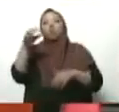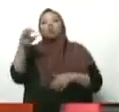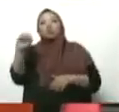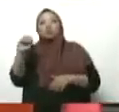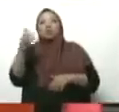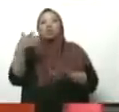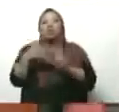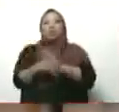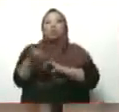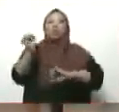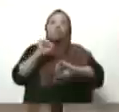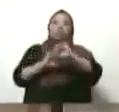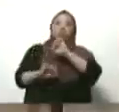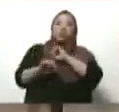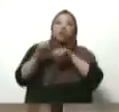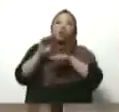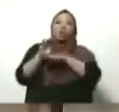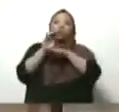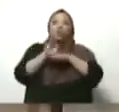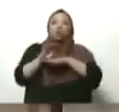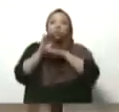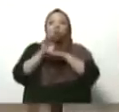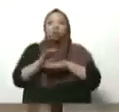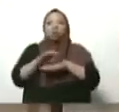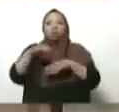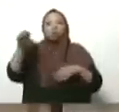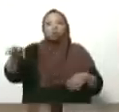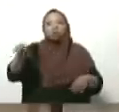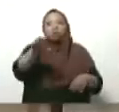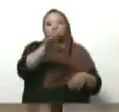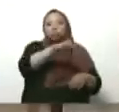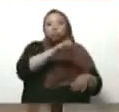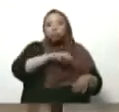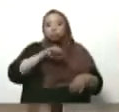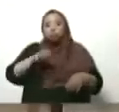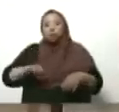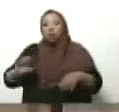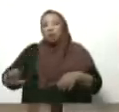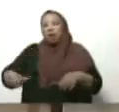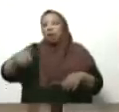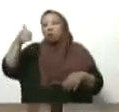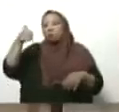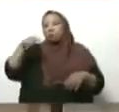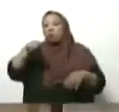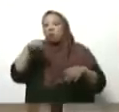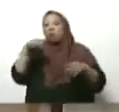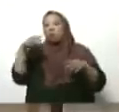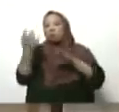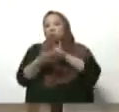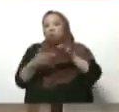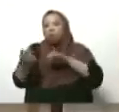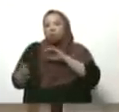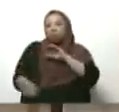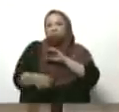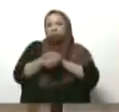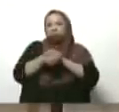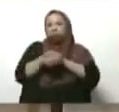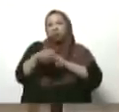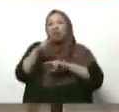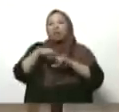adolescentes los estados con mayor número de casos que hemos conocido hasta ahora de agresiones sexuales a menores